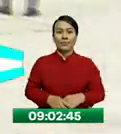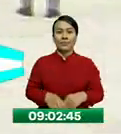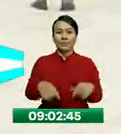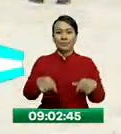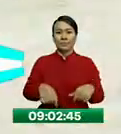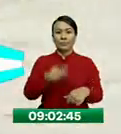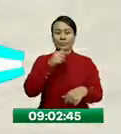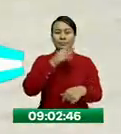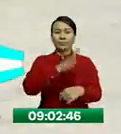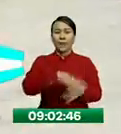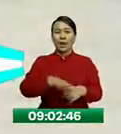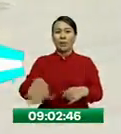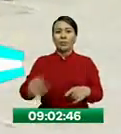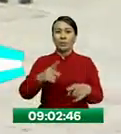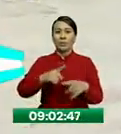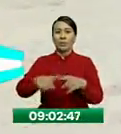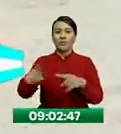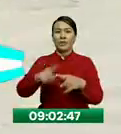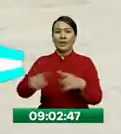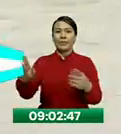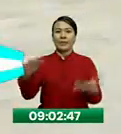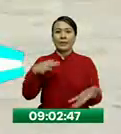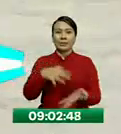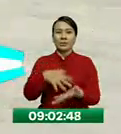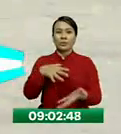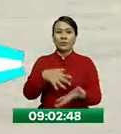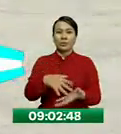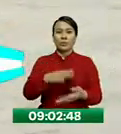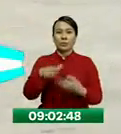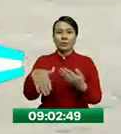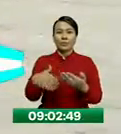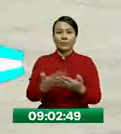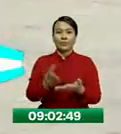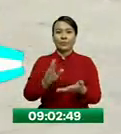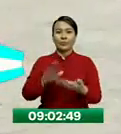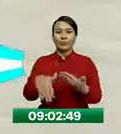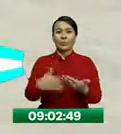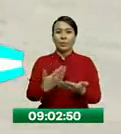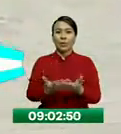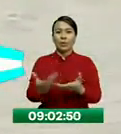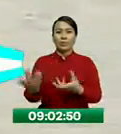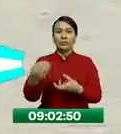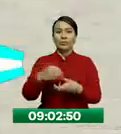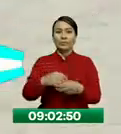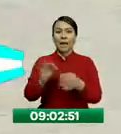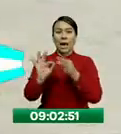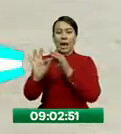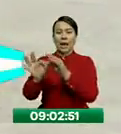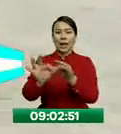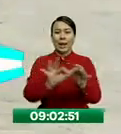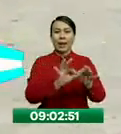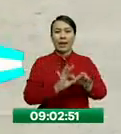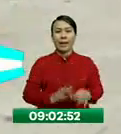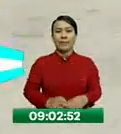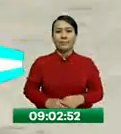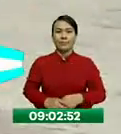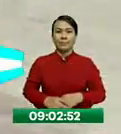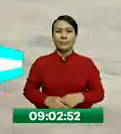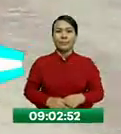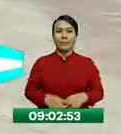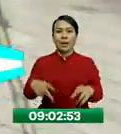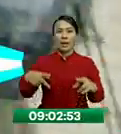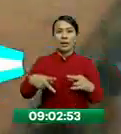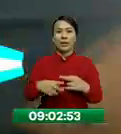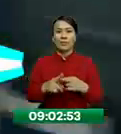presencia de estudiantes de diferentes academias e instituciones educativas, aproximadamente 1,000 que están listas para